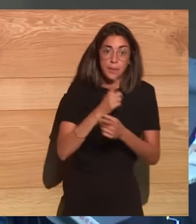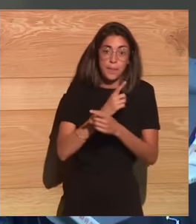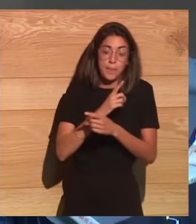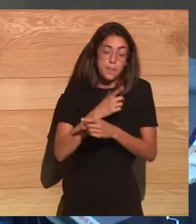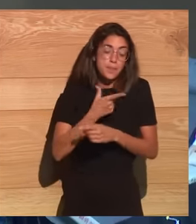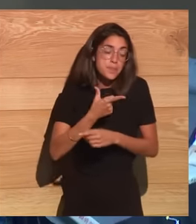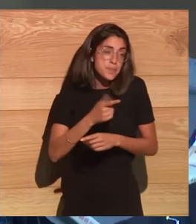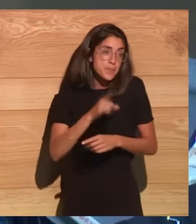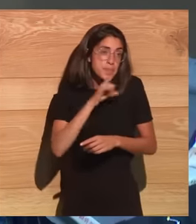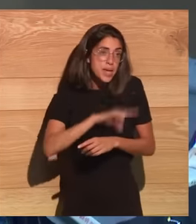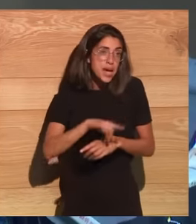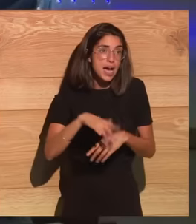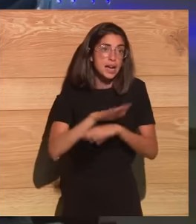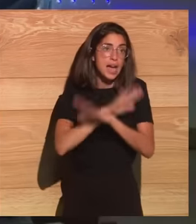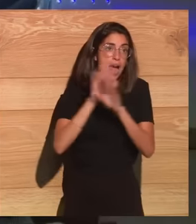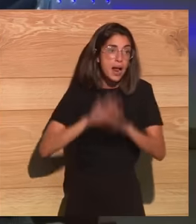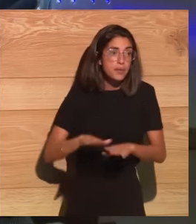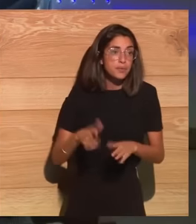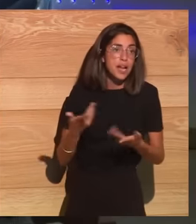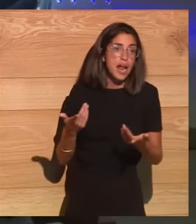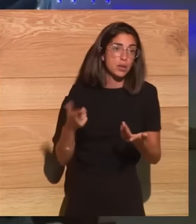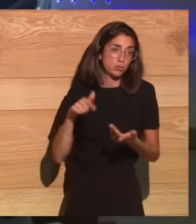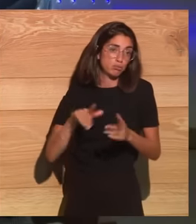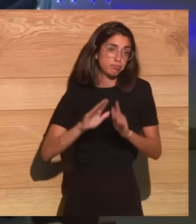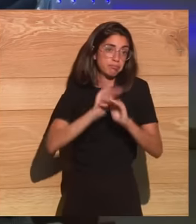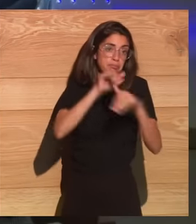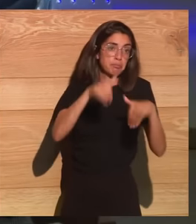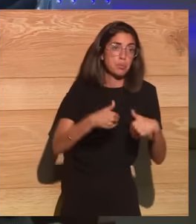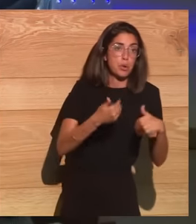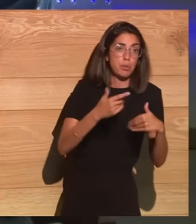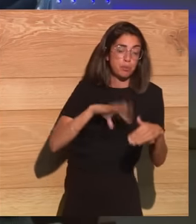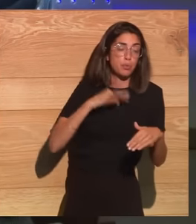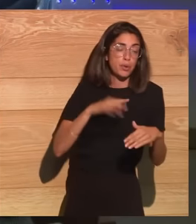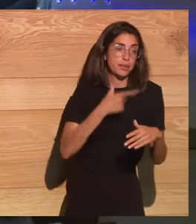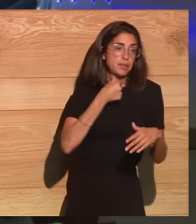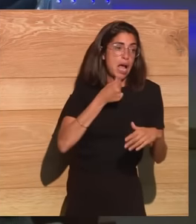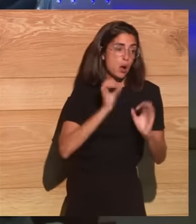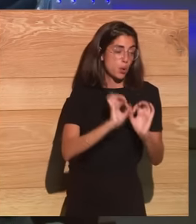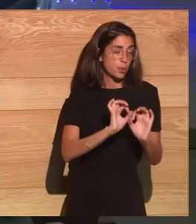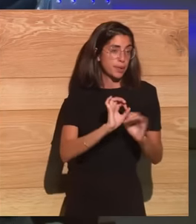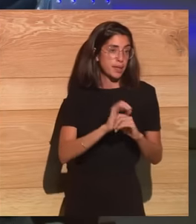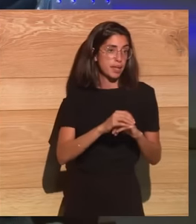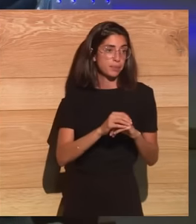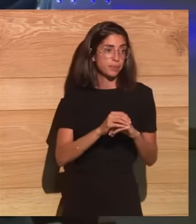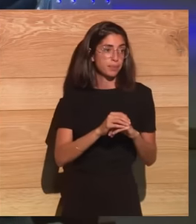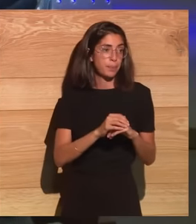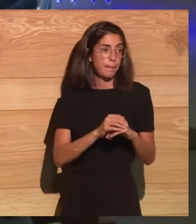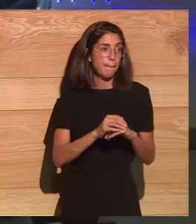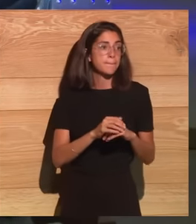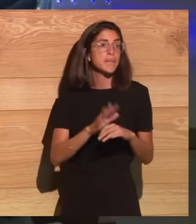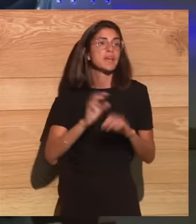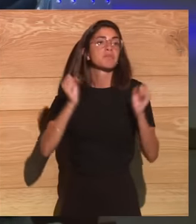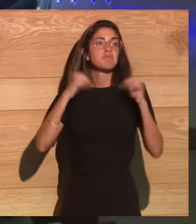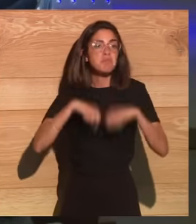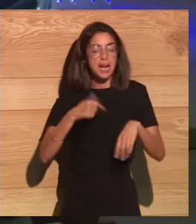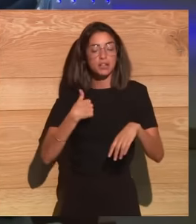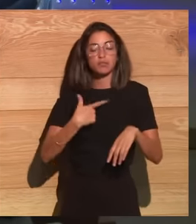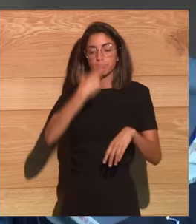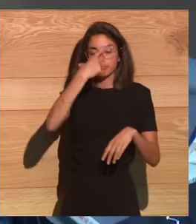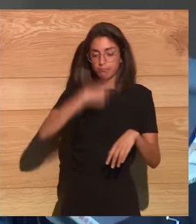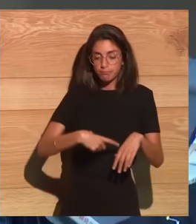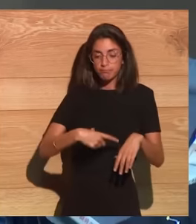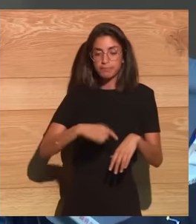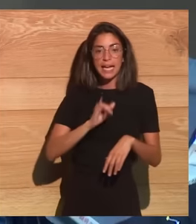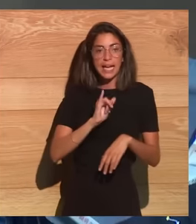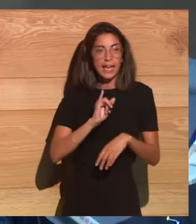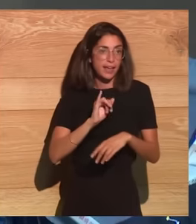Javier Cansado, de Dani Rovira. Y entonces esto me dio la clave de decir, vale, esto es lo que soy yo, el señor que está